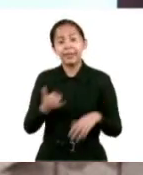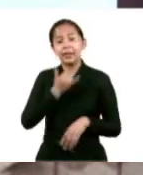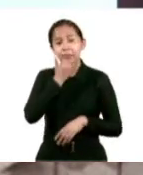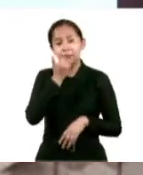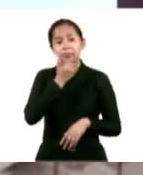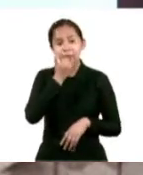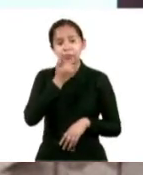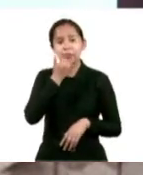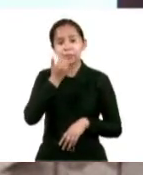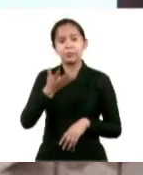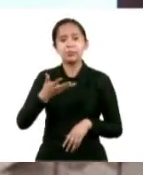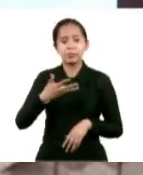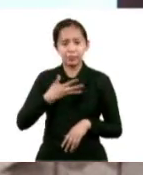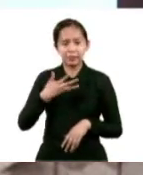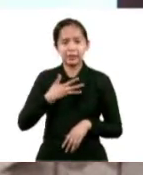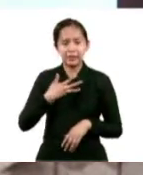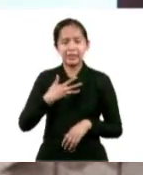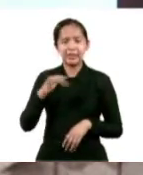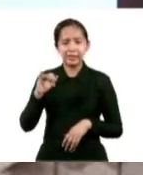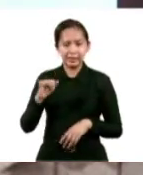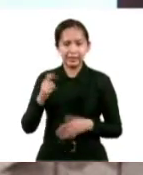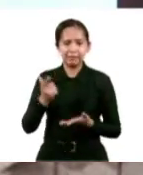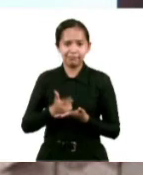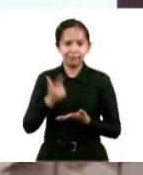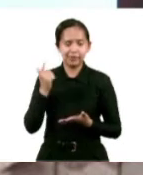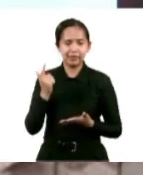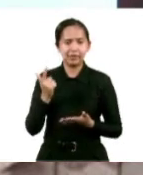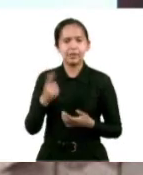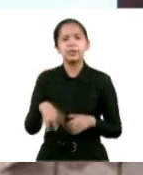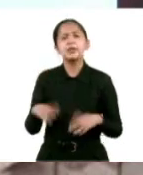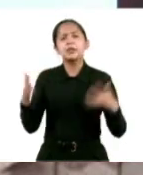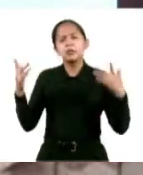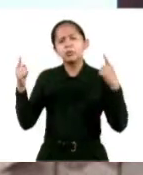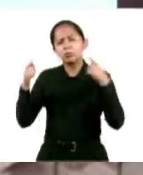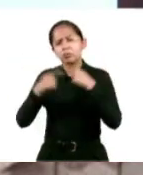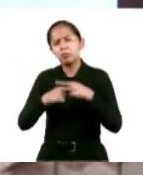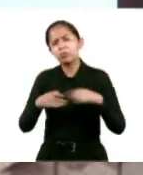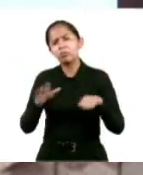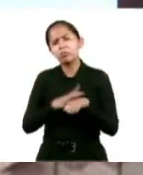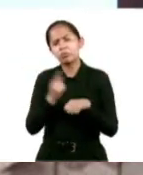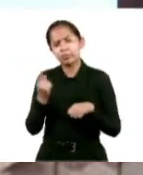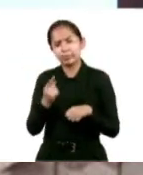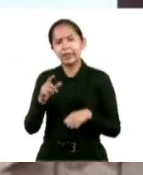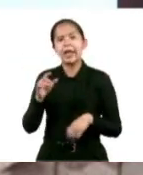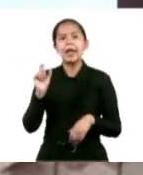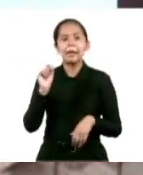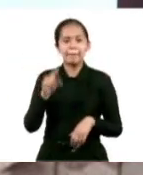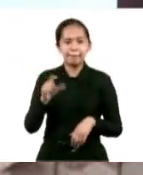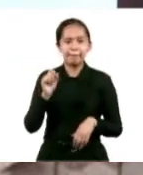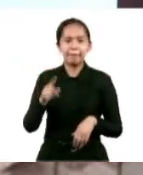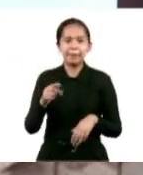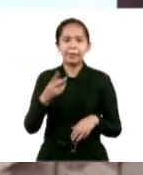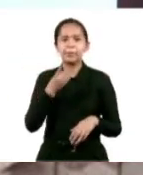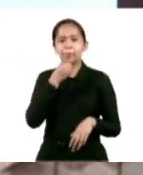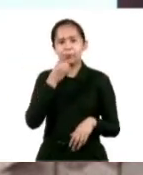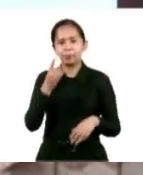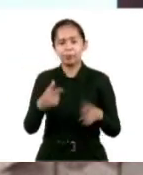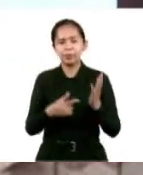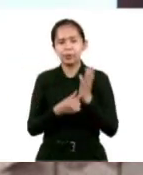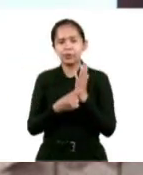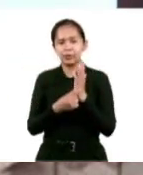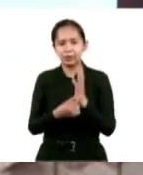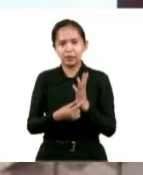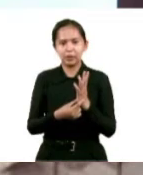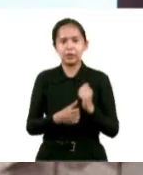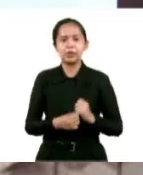diseño graves. ¿Cuál es la contradicción? Pues que en el mismo reporte dicen que existe